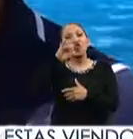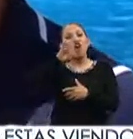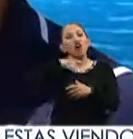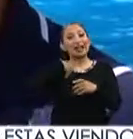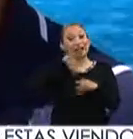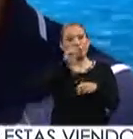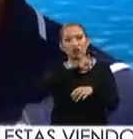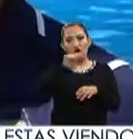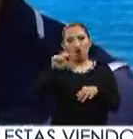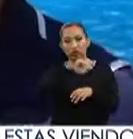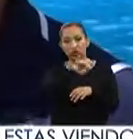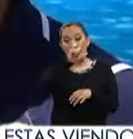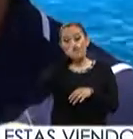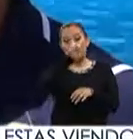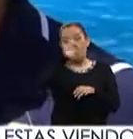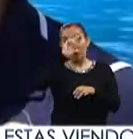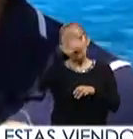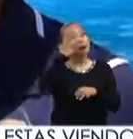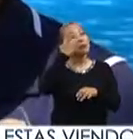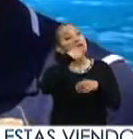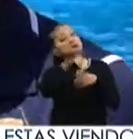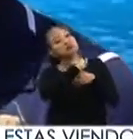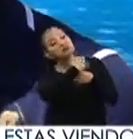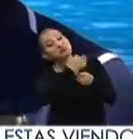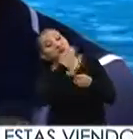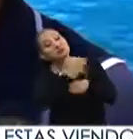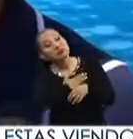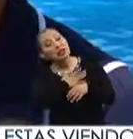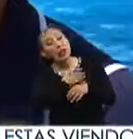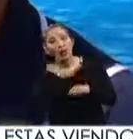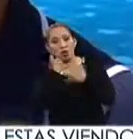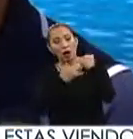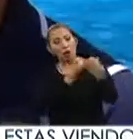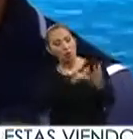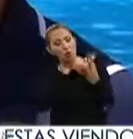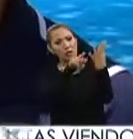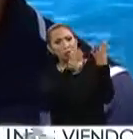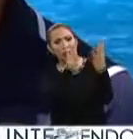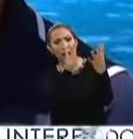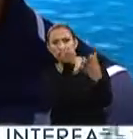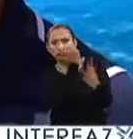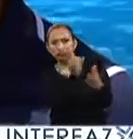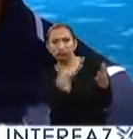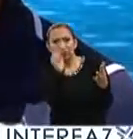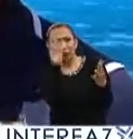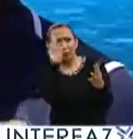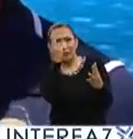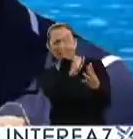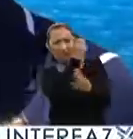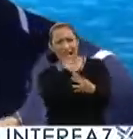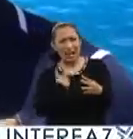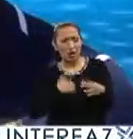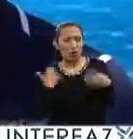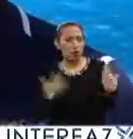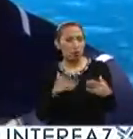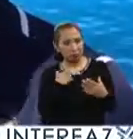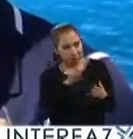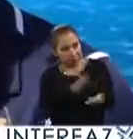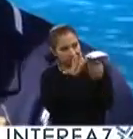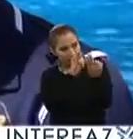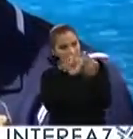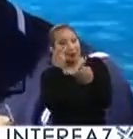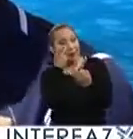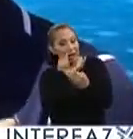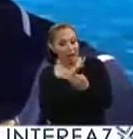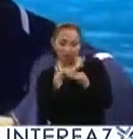liga universitaria. Estamos esperando a ver si nos pueden invitar, jugar contra las 4 mejores universidades de Canadá y